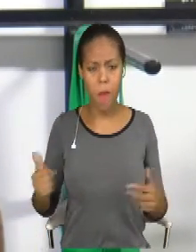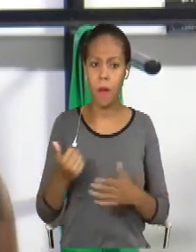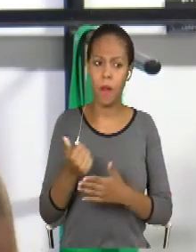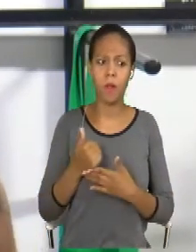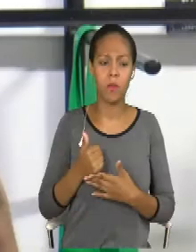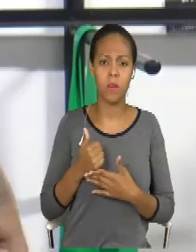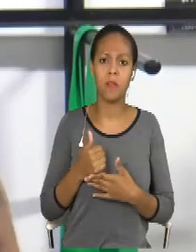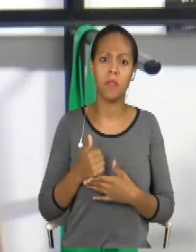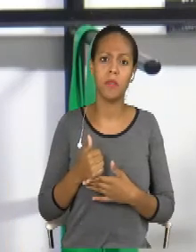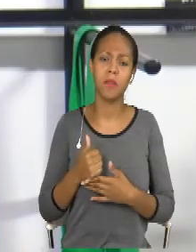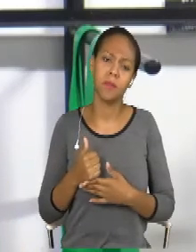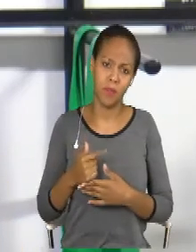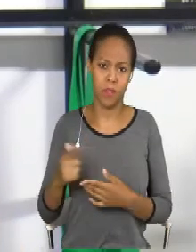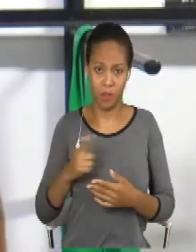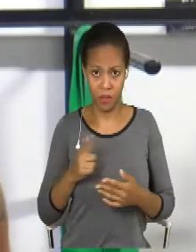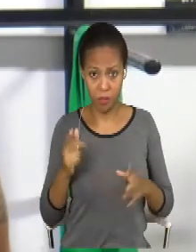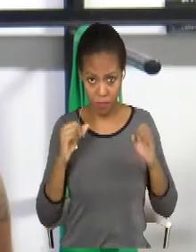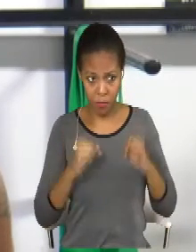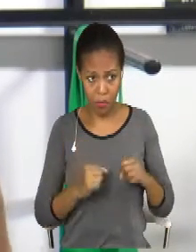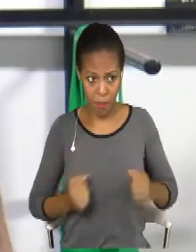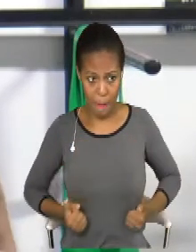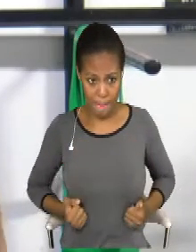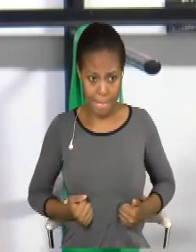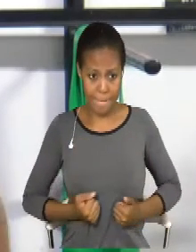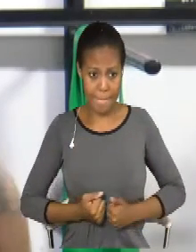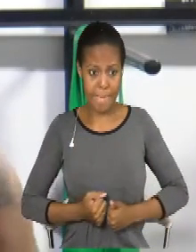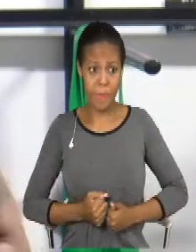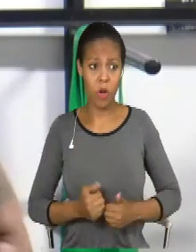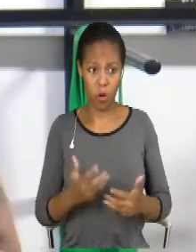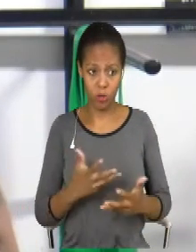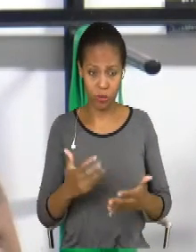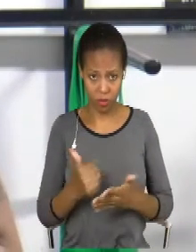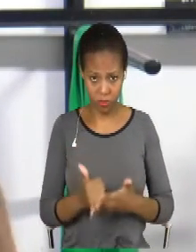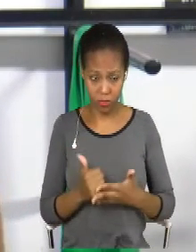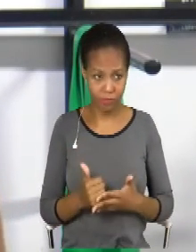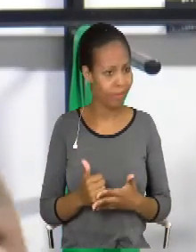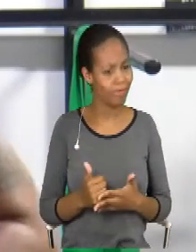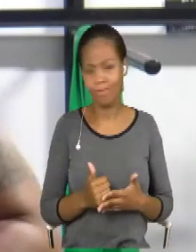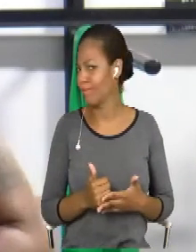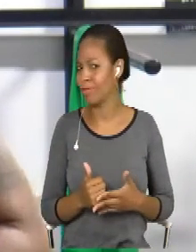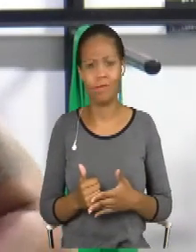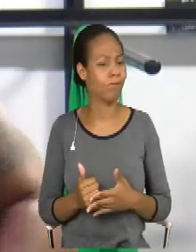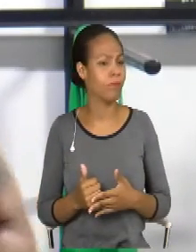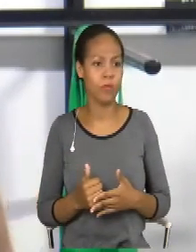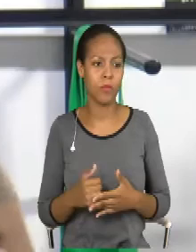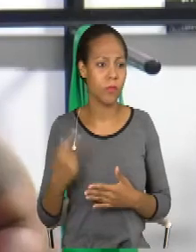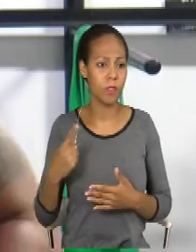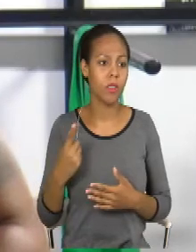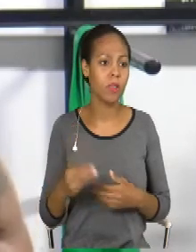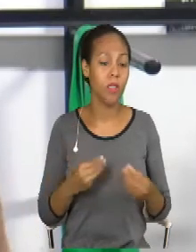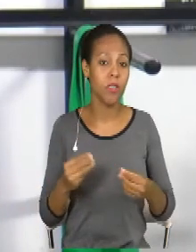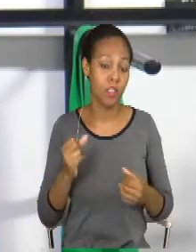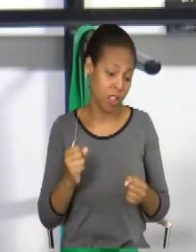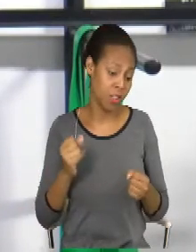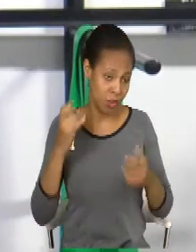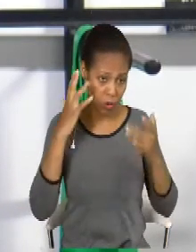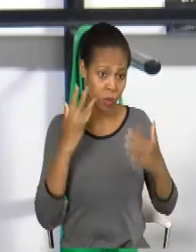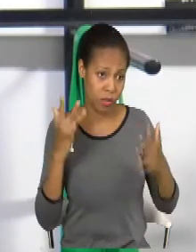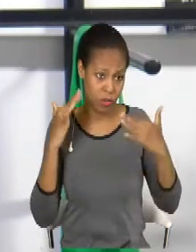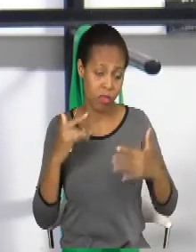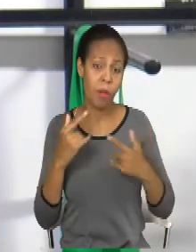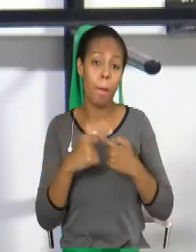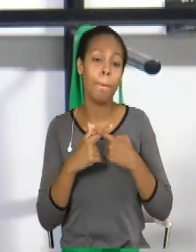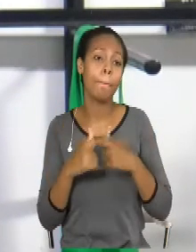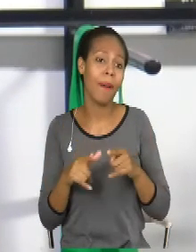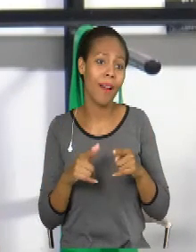barriga utilizando este tipo de elementos, eso no es muy necesario. Lo que va a hacer es, sí, que se sube bastante, pero